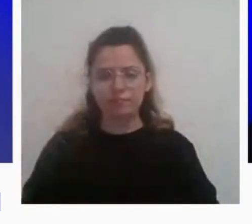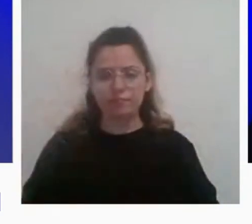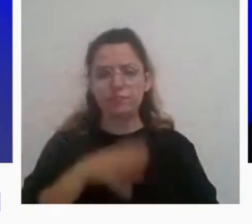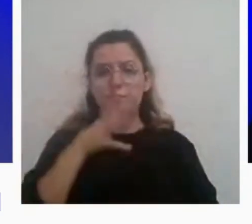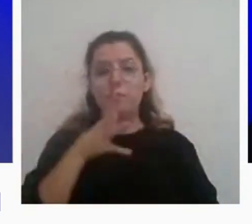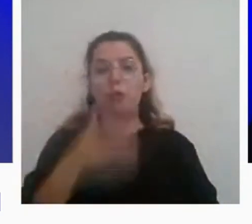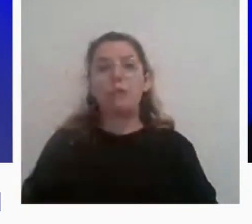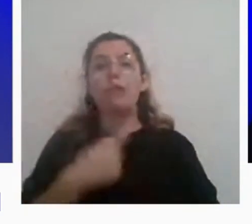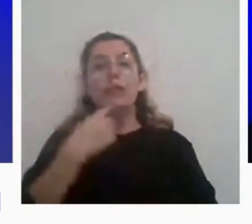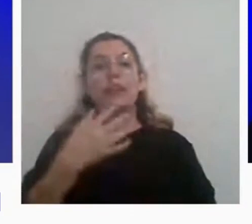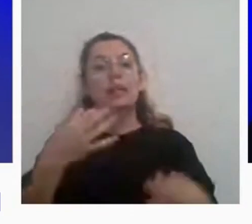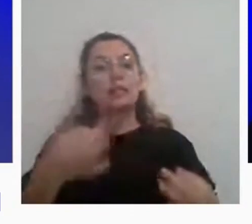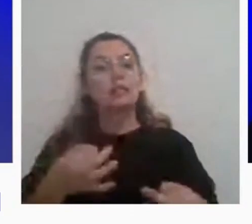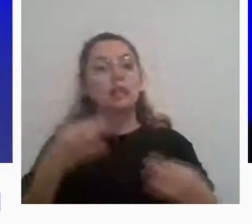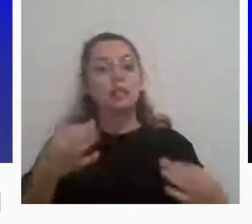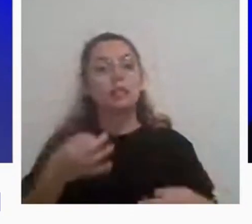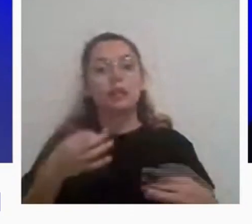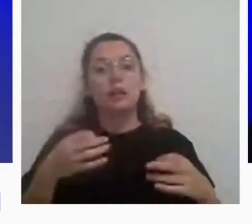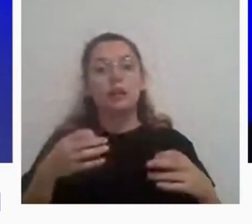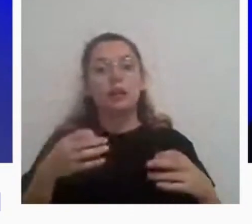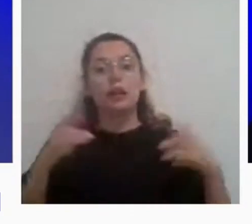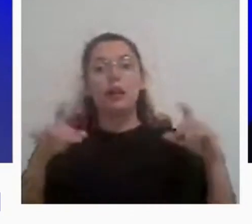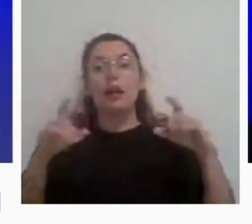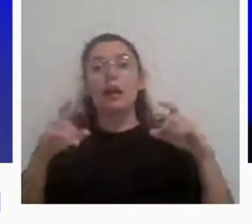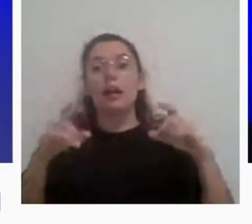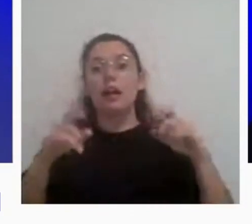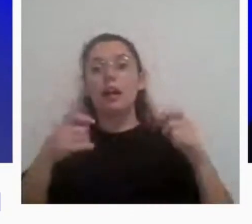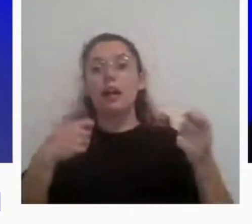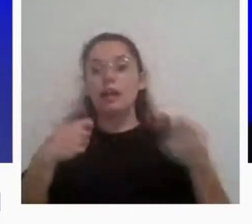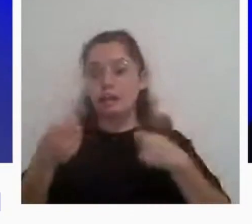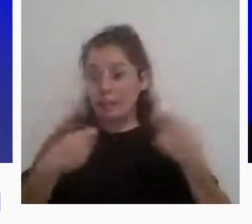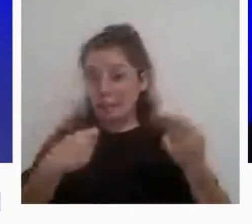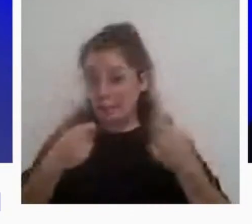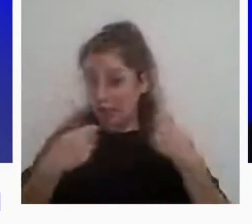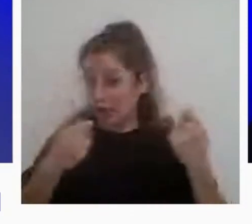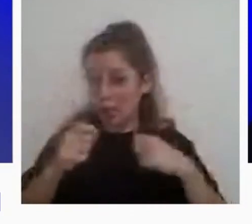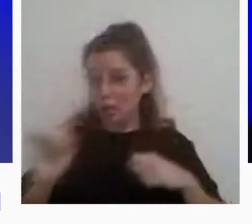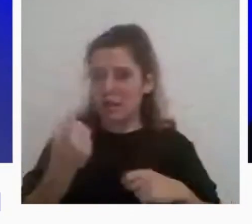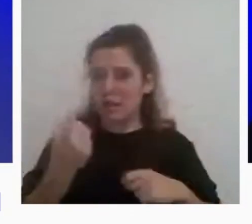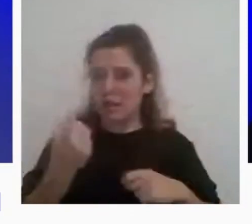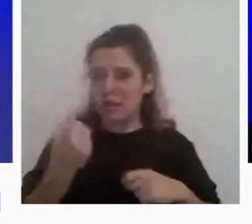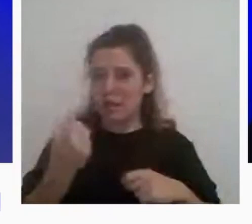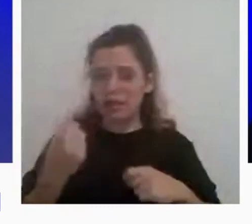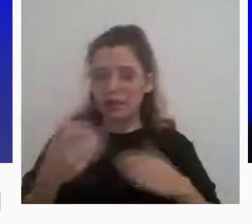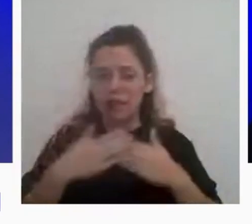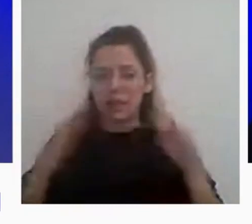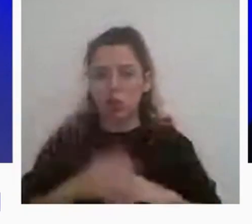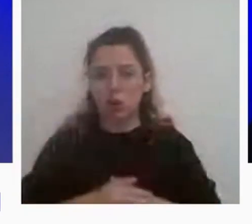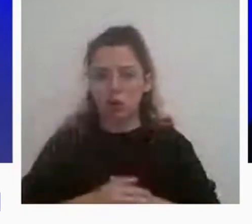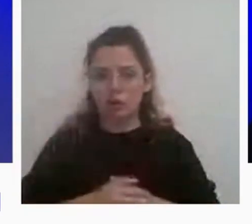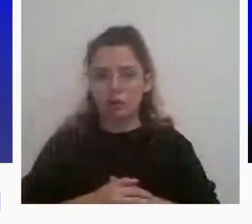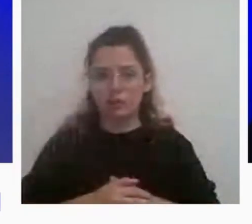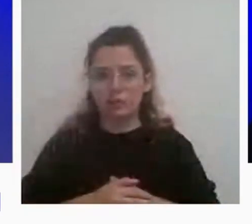decía, solo pueden abrir los negocios de primera necesidad, solo. Y yo lo veía todos los días en mi casa y todo, y solo los